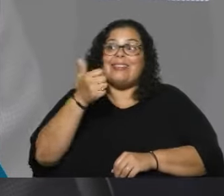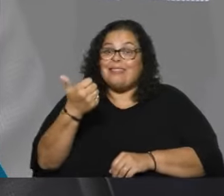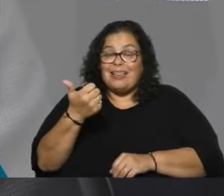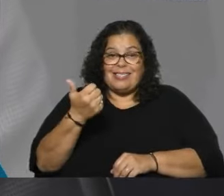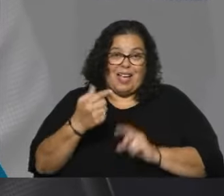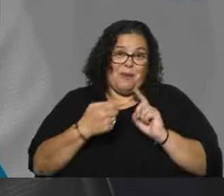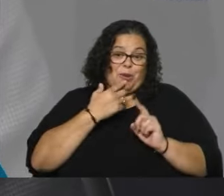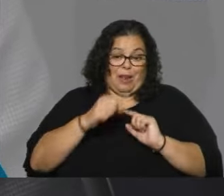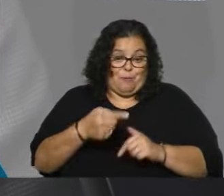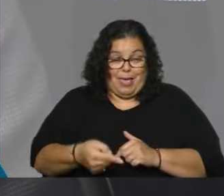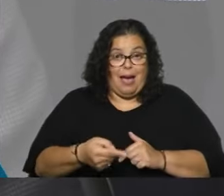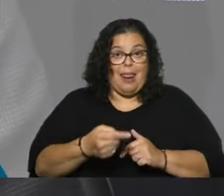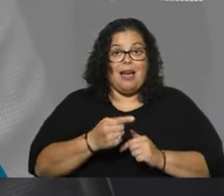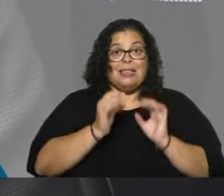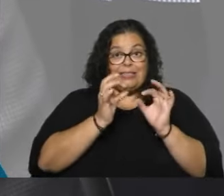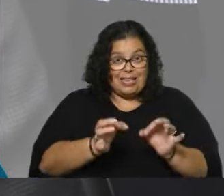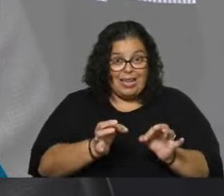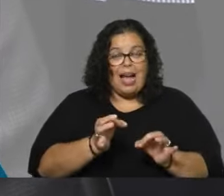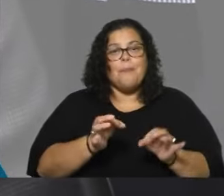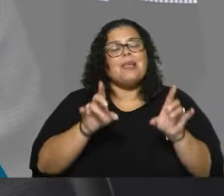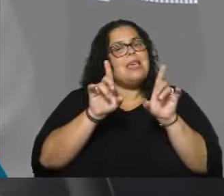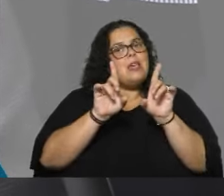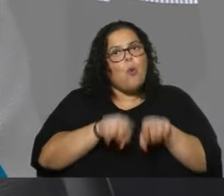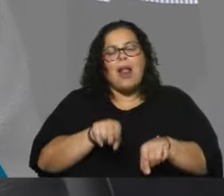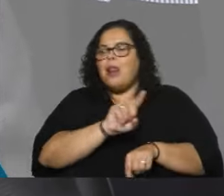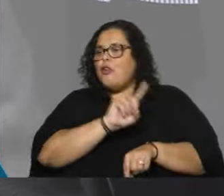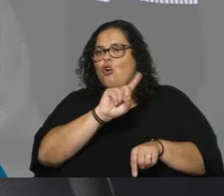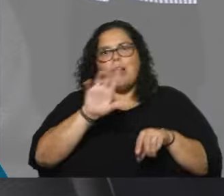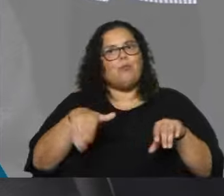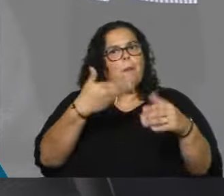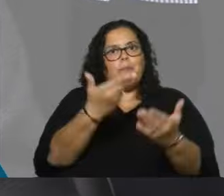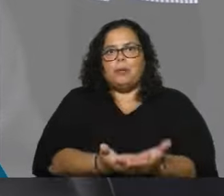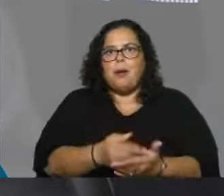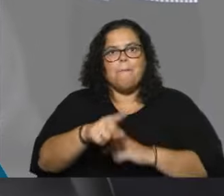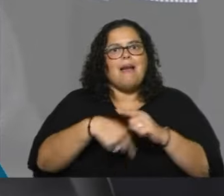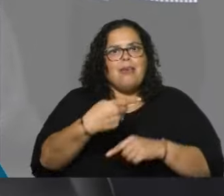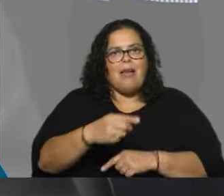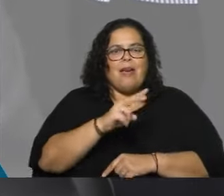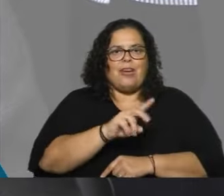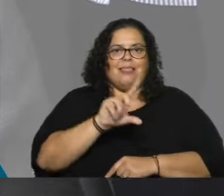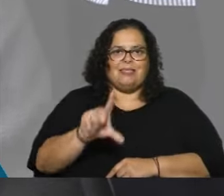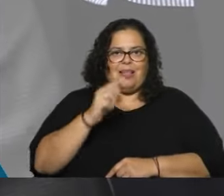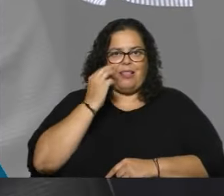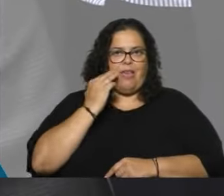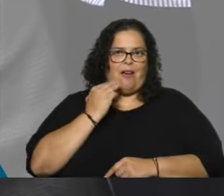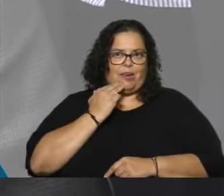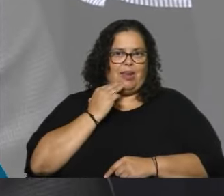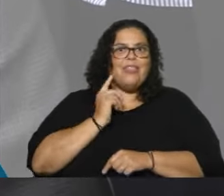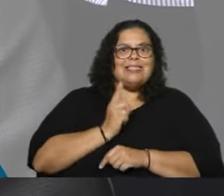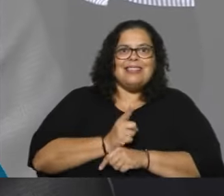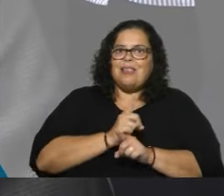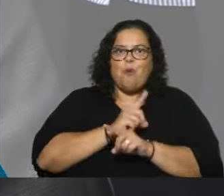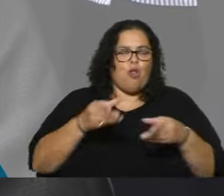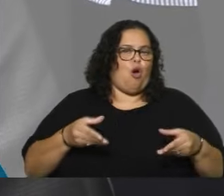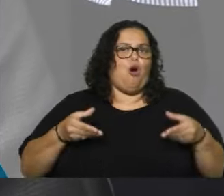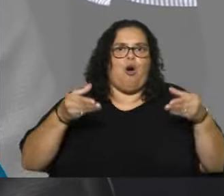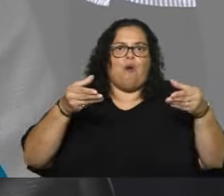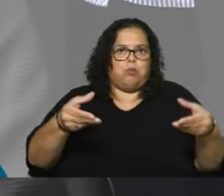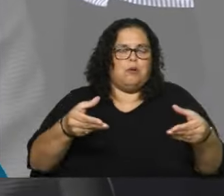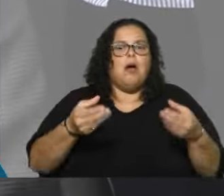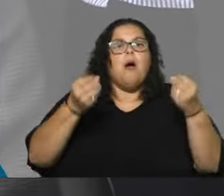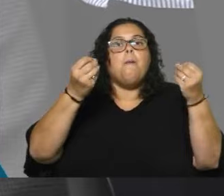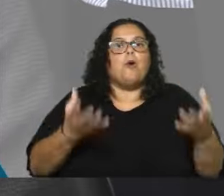mañana, no vamos a presentar las firmas mañana 27 de abril porque quedaríamos